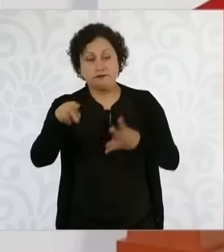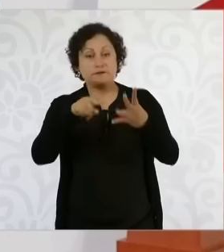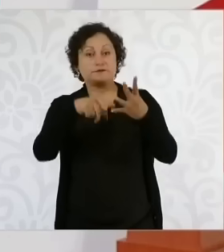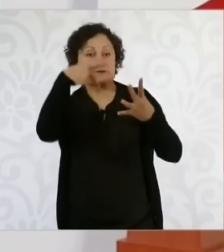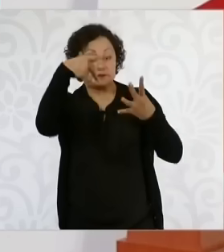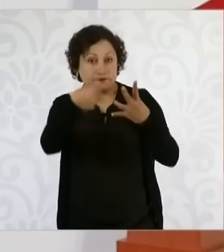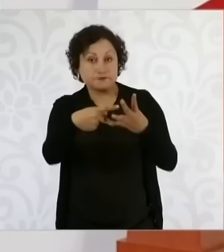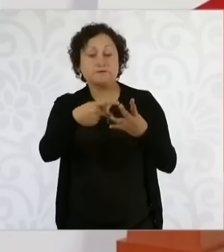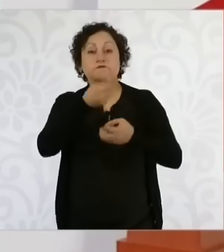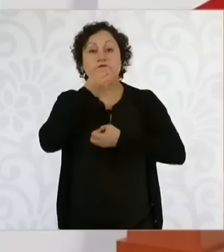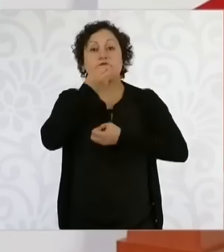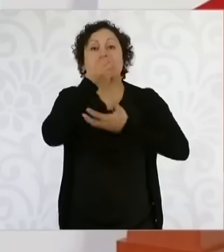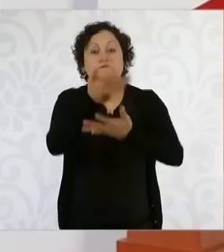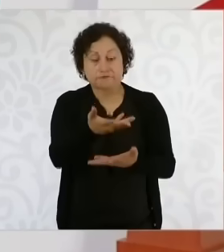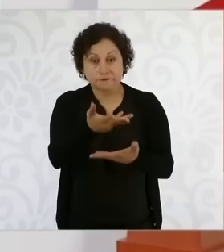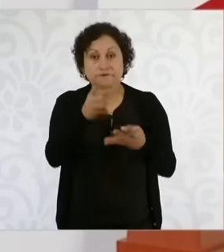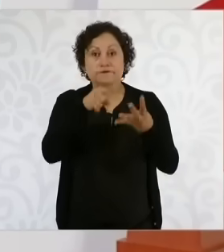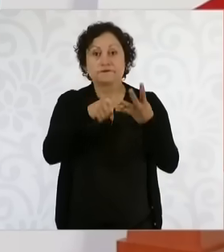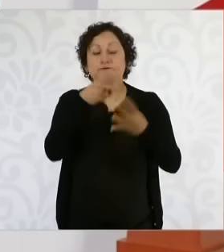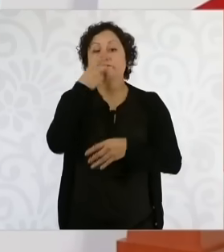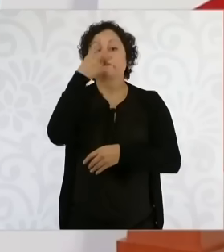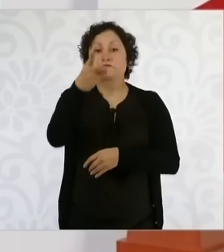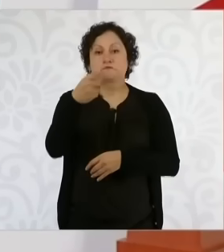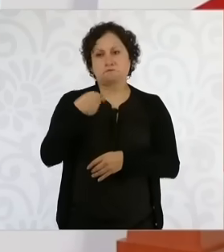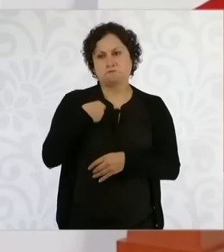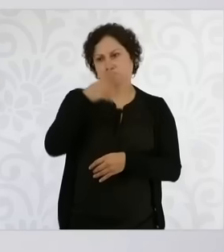es: no estoy de acuerdo con la reforma,